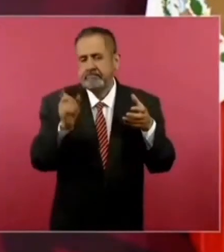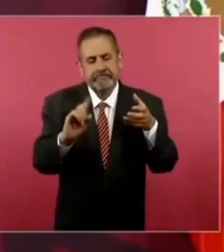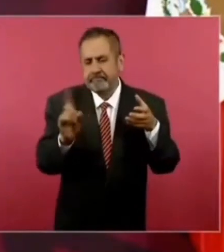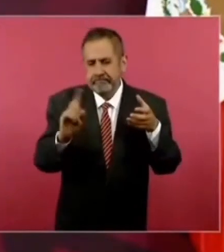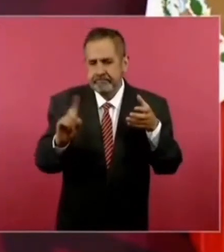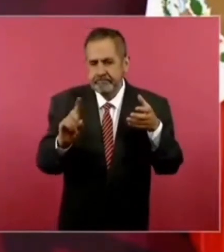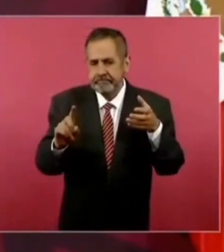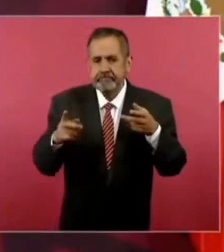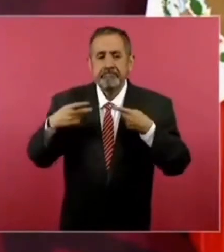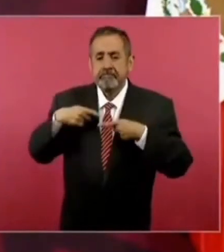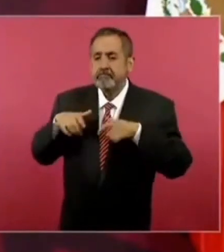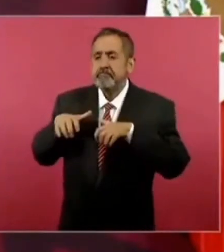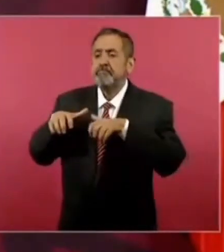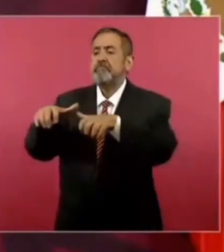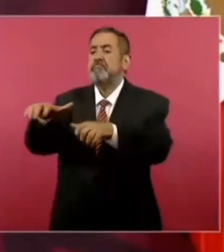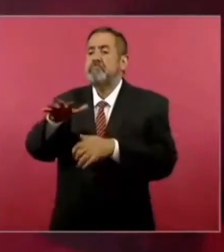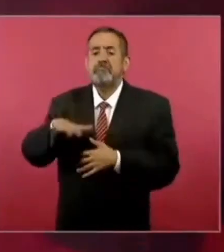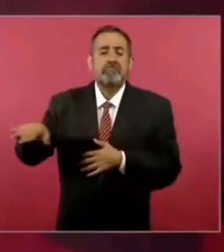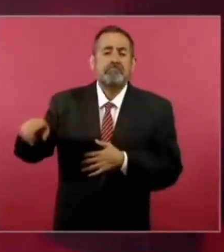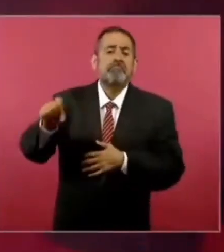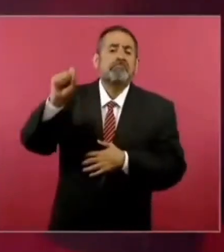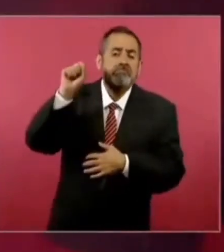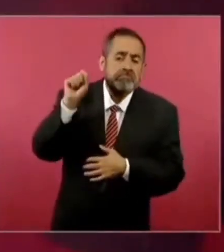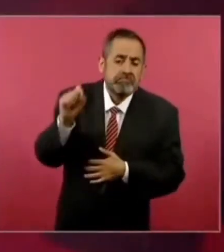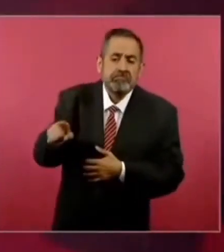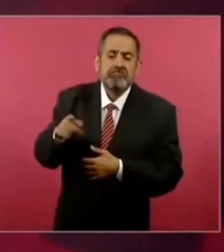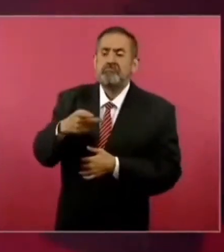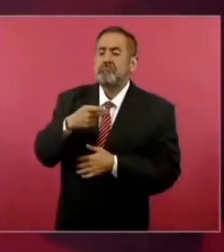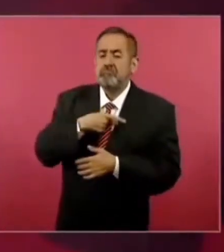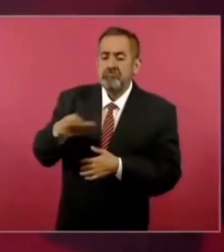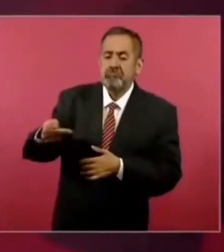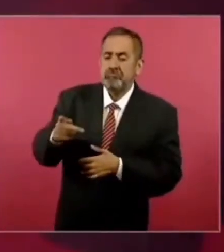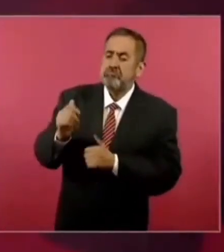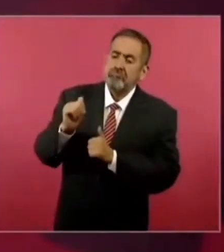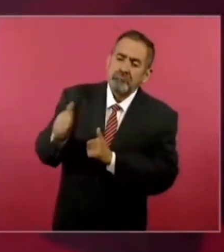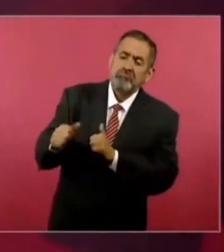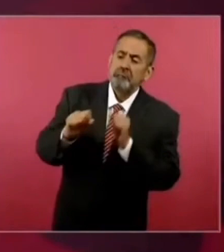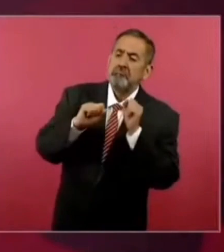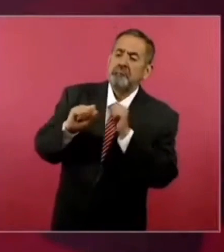que siguió estando pobre, en el abandono.